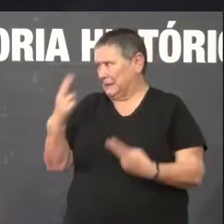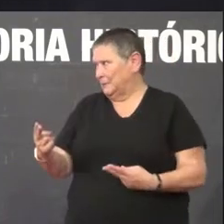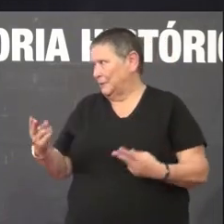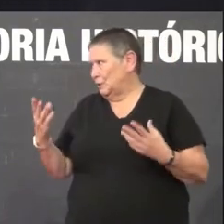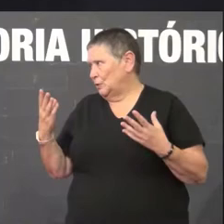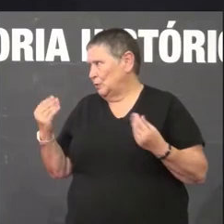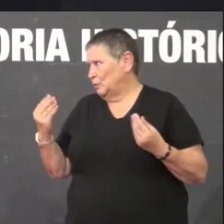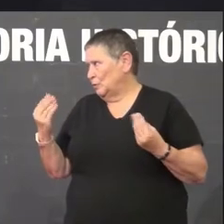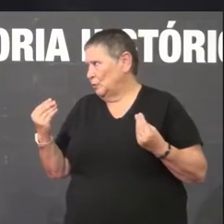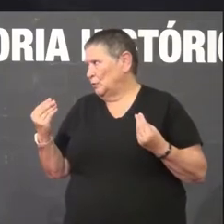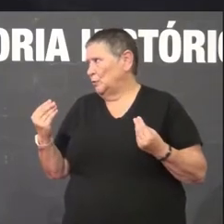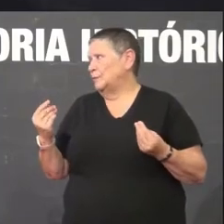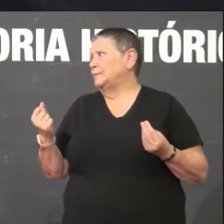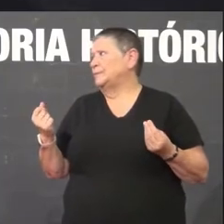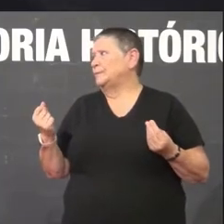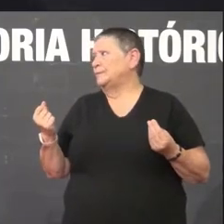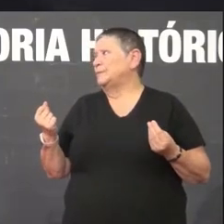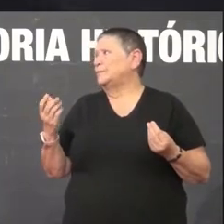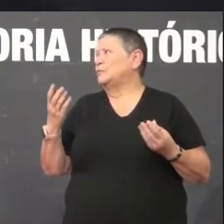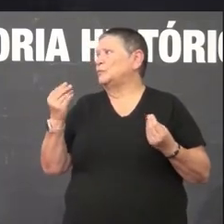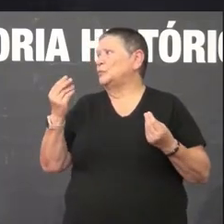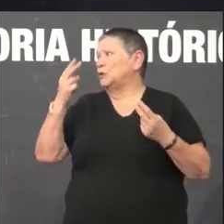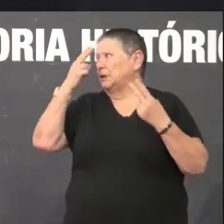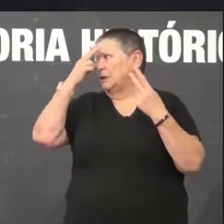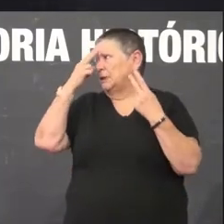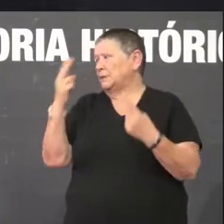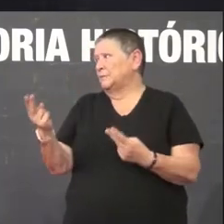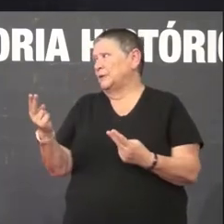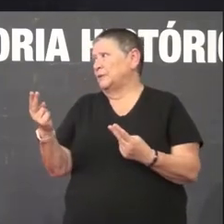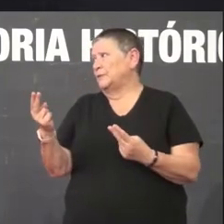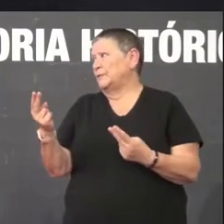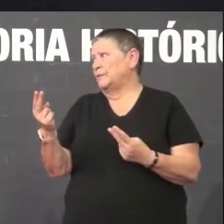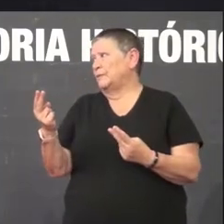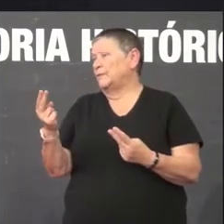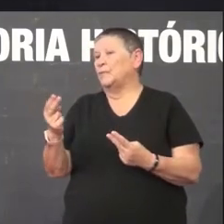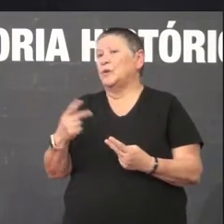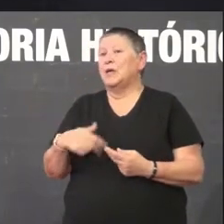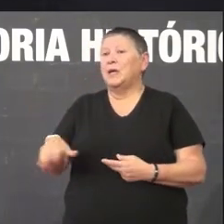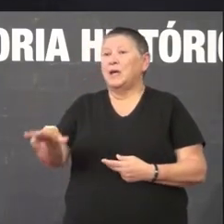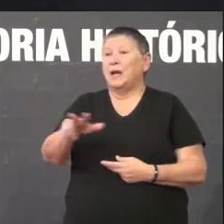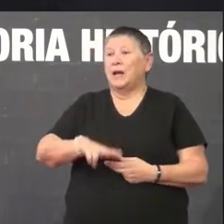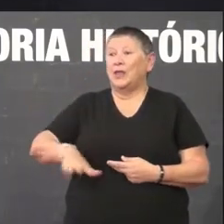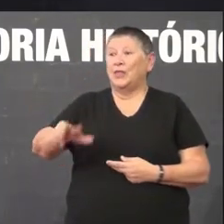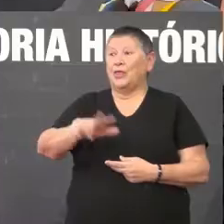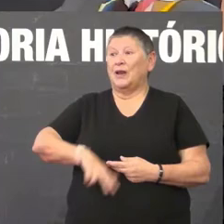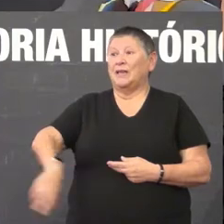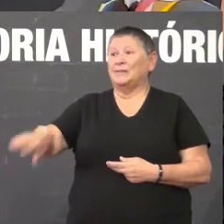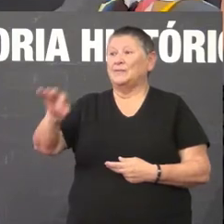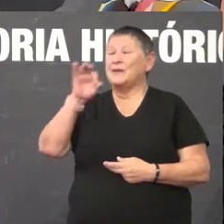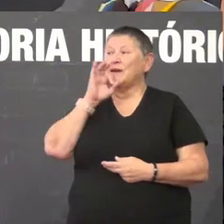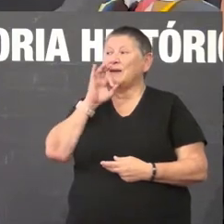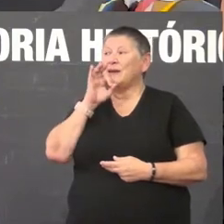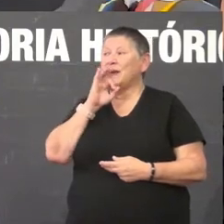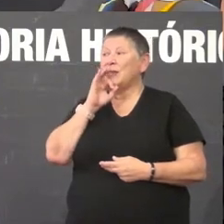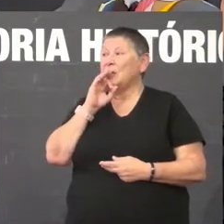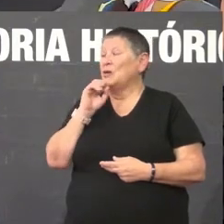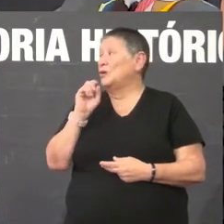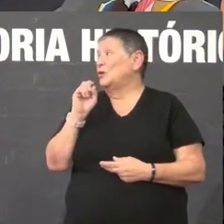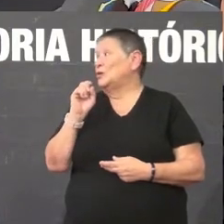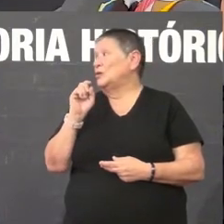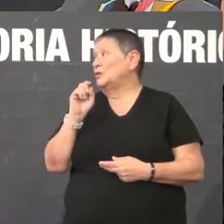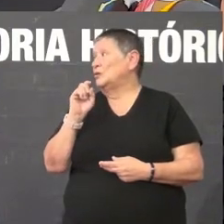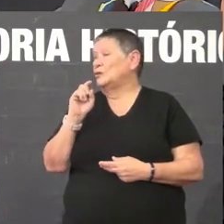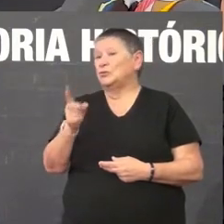pola presentación, con moito respeto, e é que o nacionalismo galego só é de